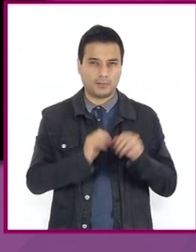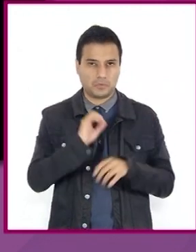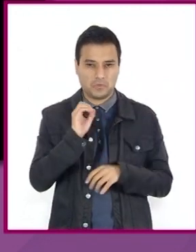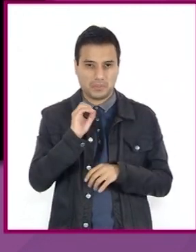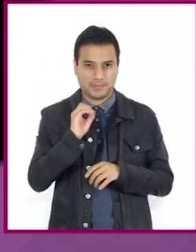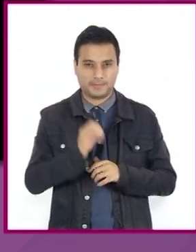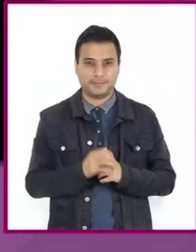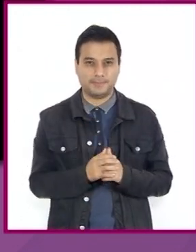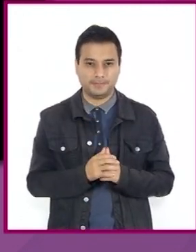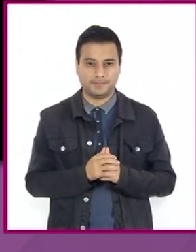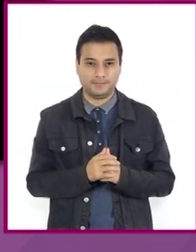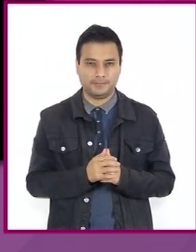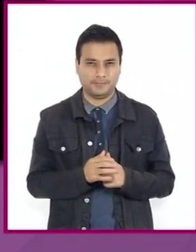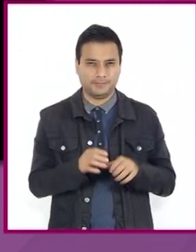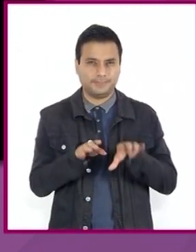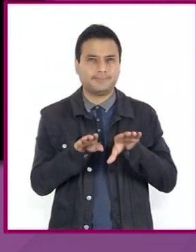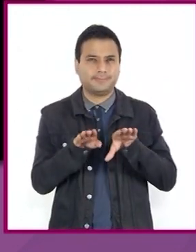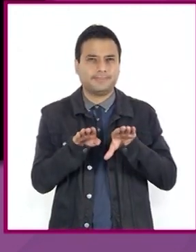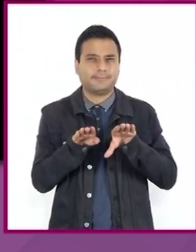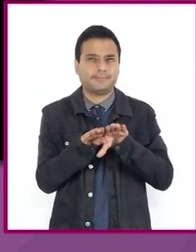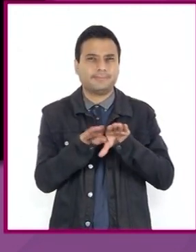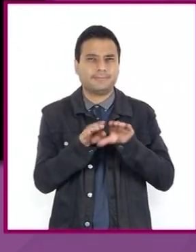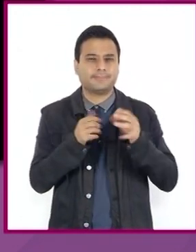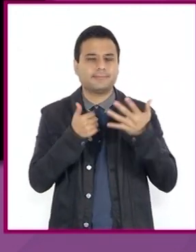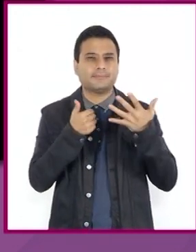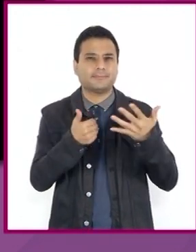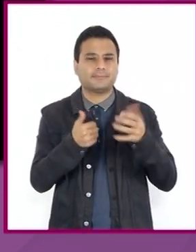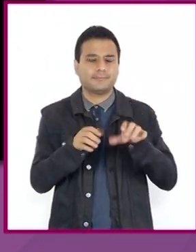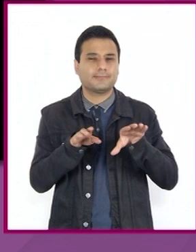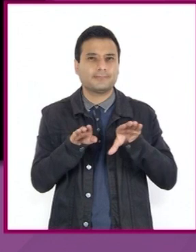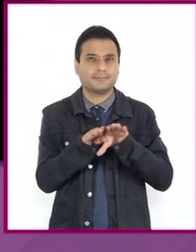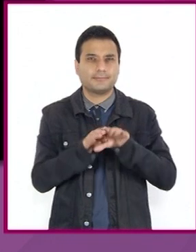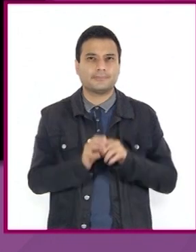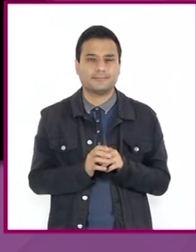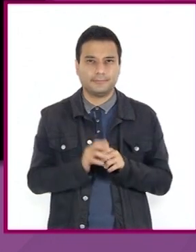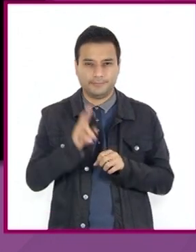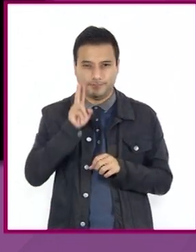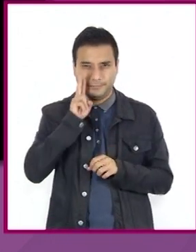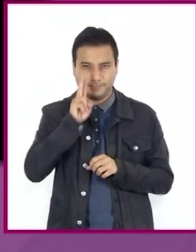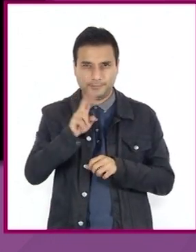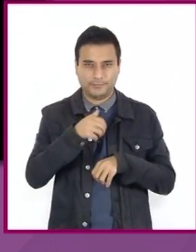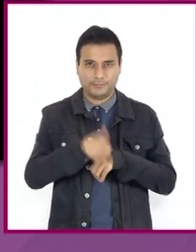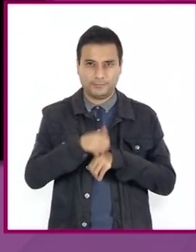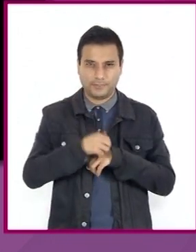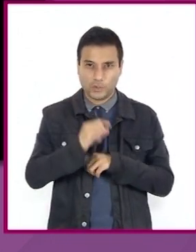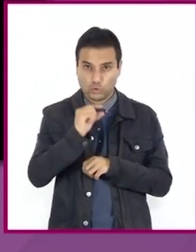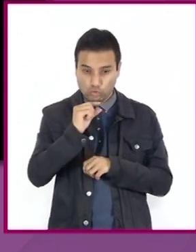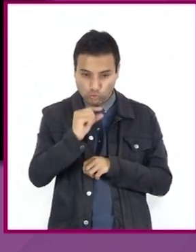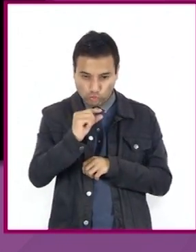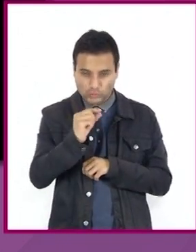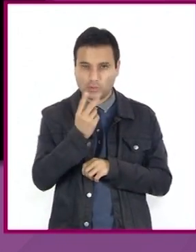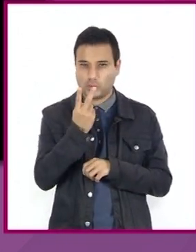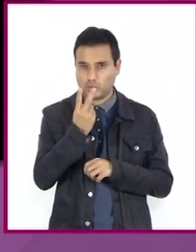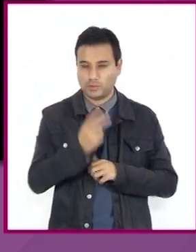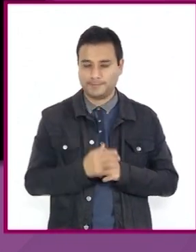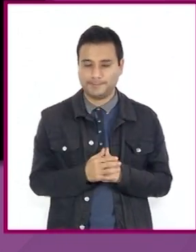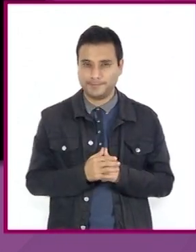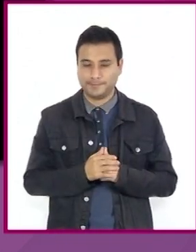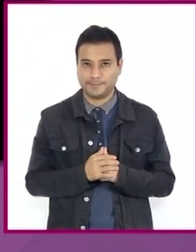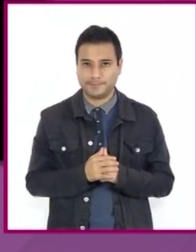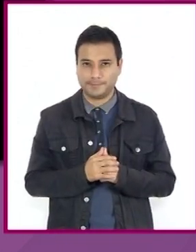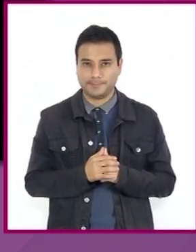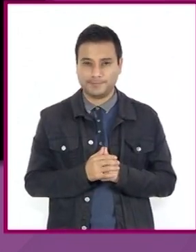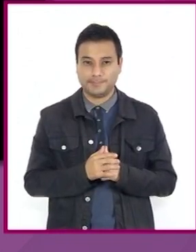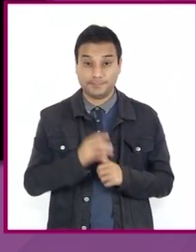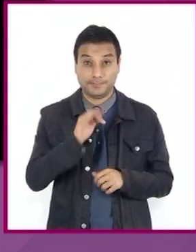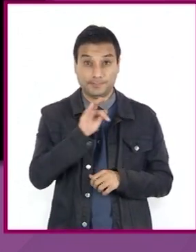ninguno. ¿Cómo podemos llegar a 6? Si vean, el subíndice nos indica que son 2. Entonces, si